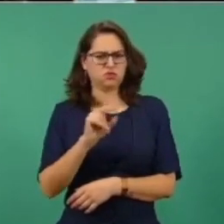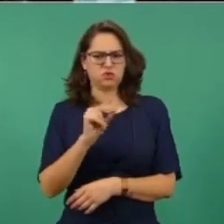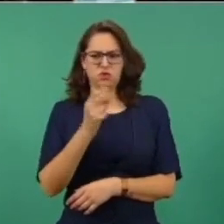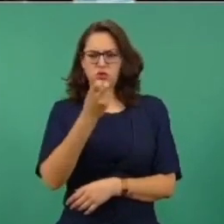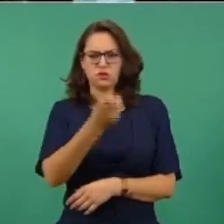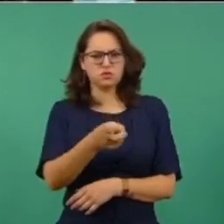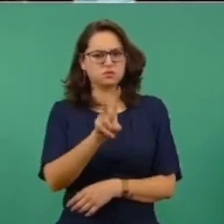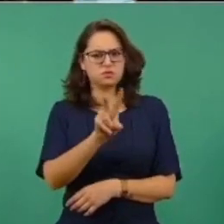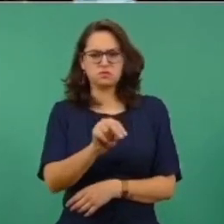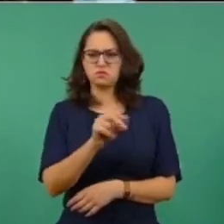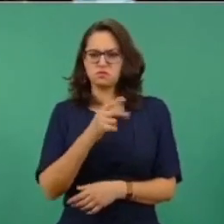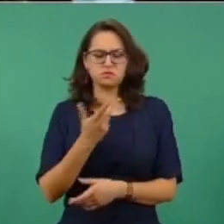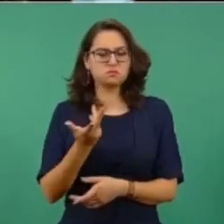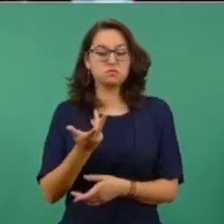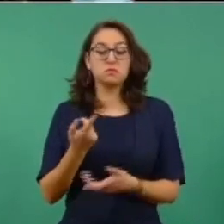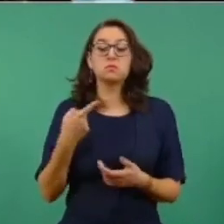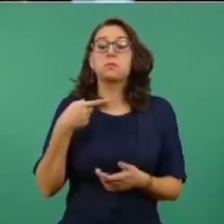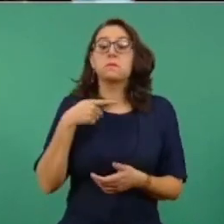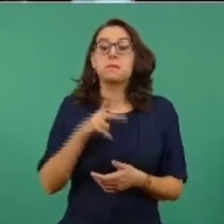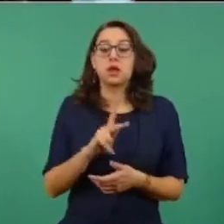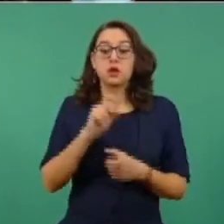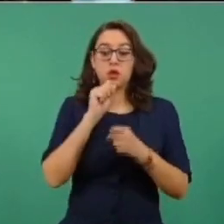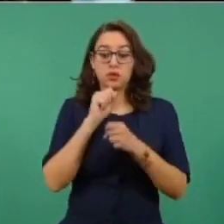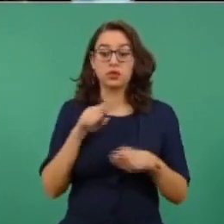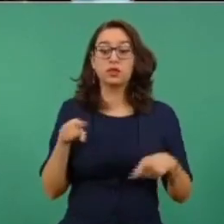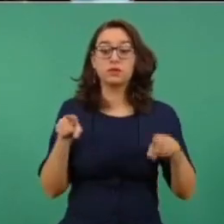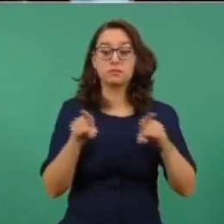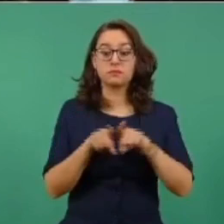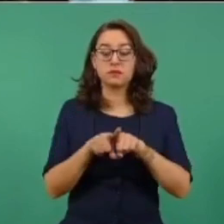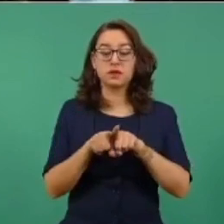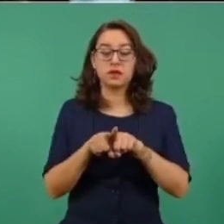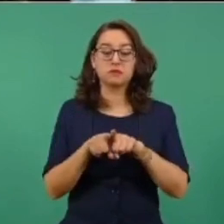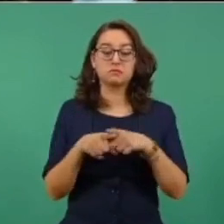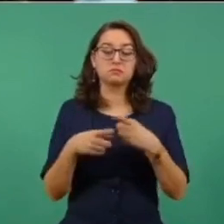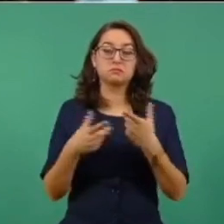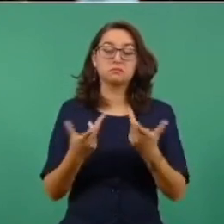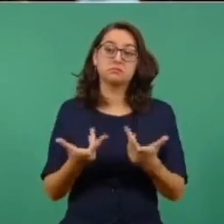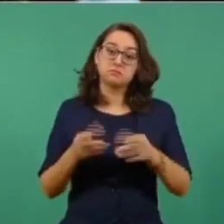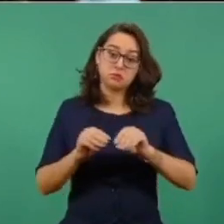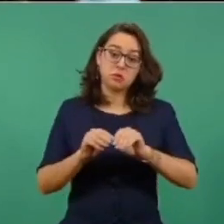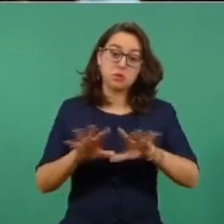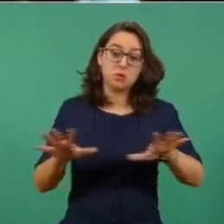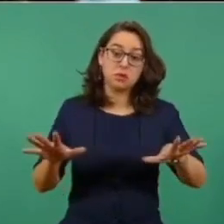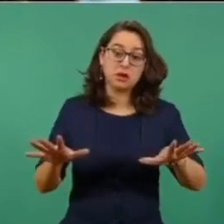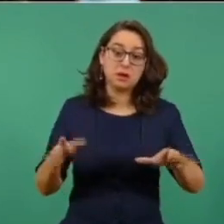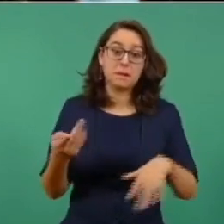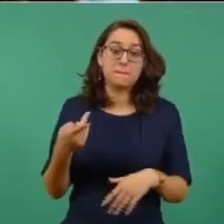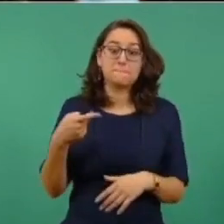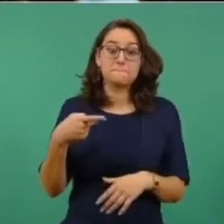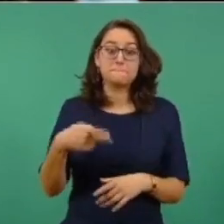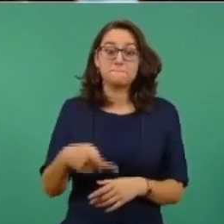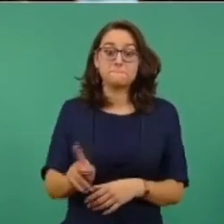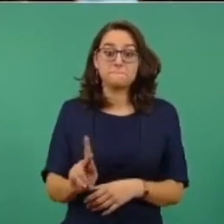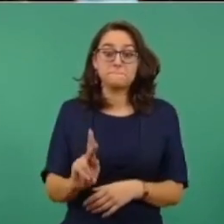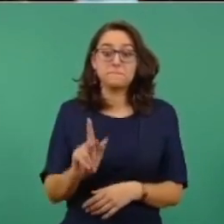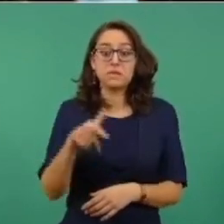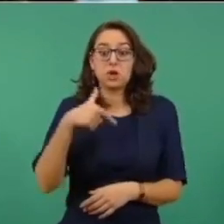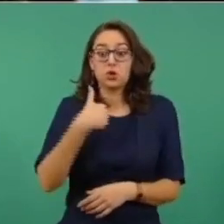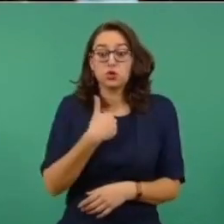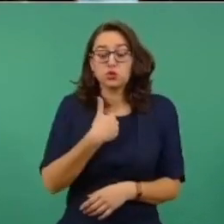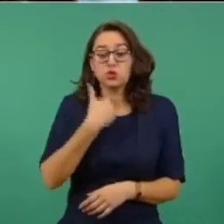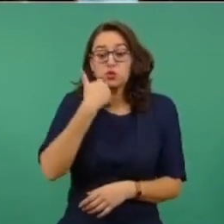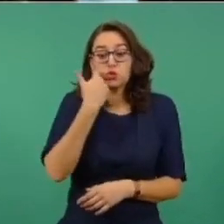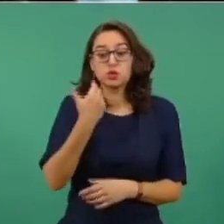Sin embargo, está publicado también. Sin embargo, señor, el asunto que yo quiero